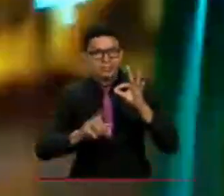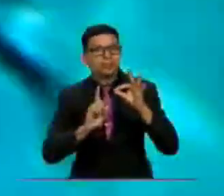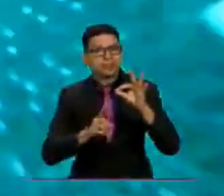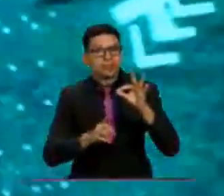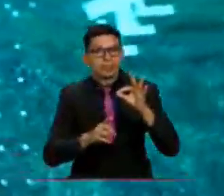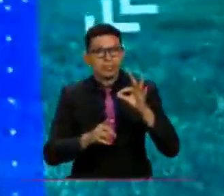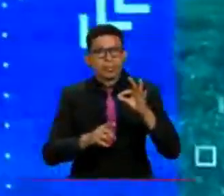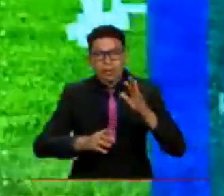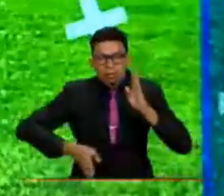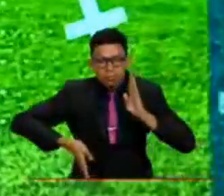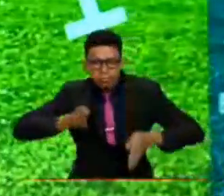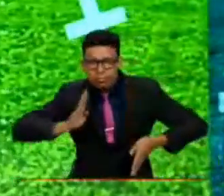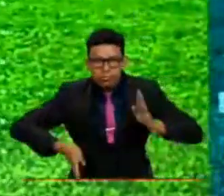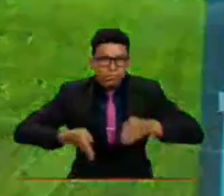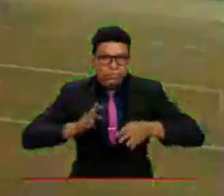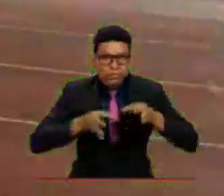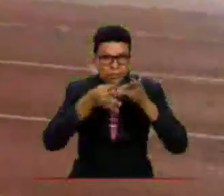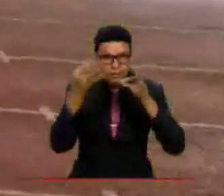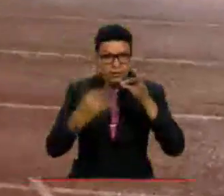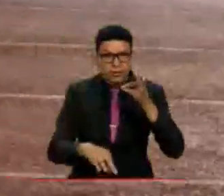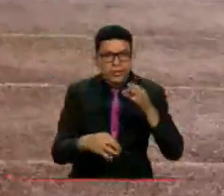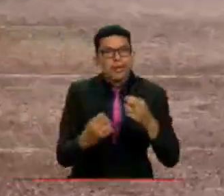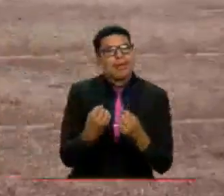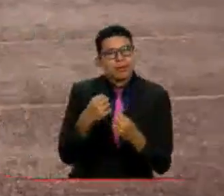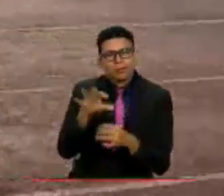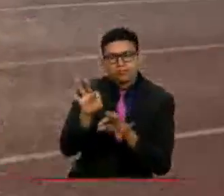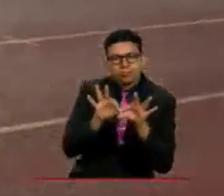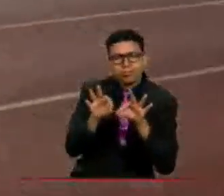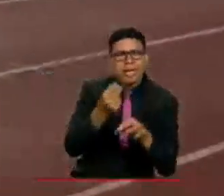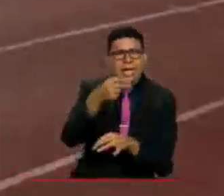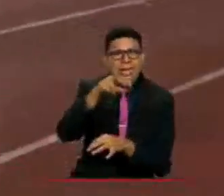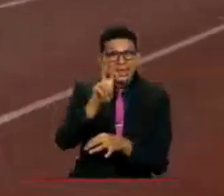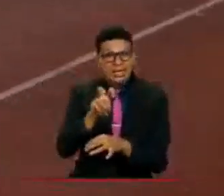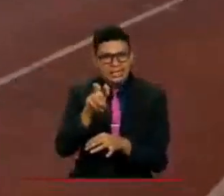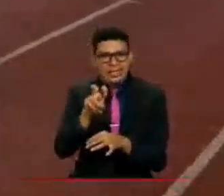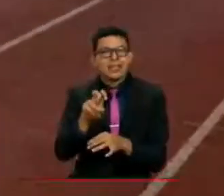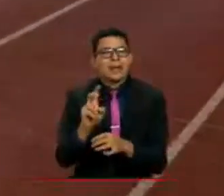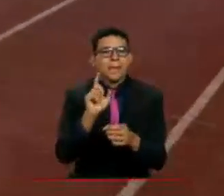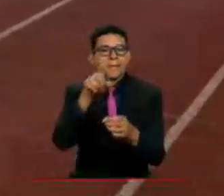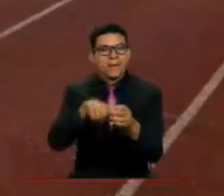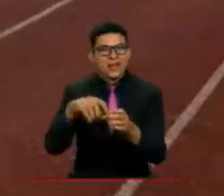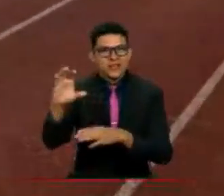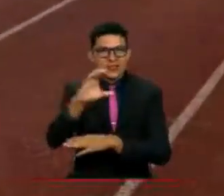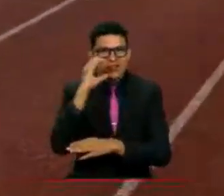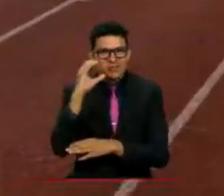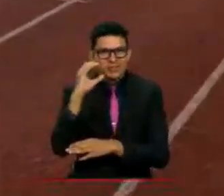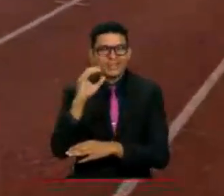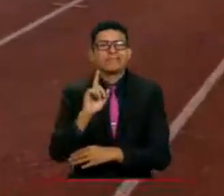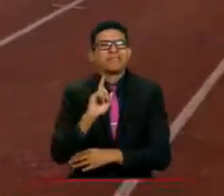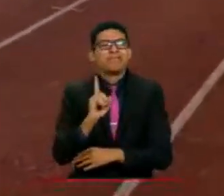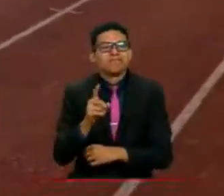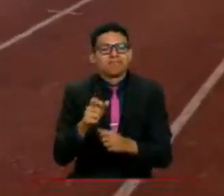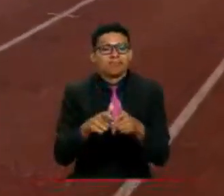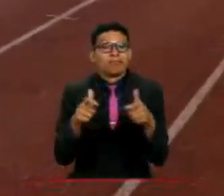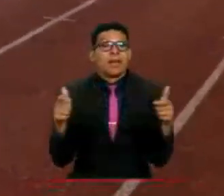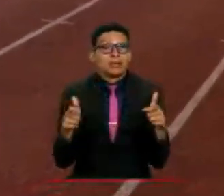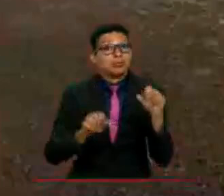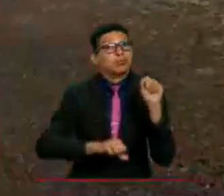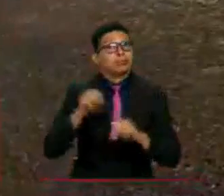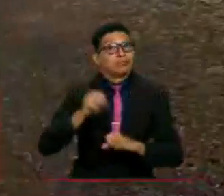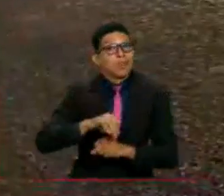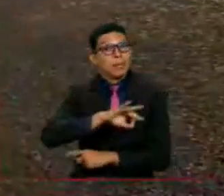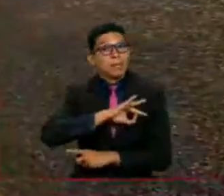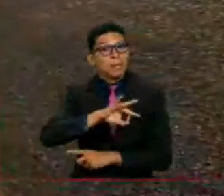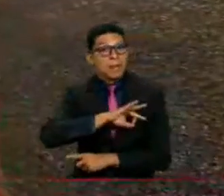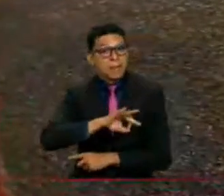el paraatletismo, el departamento aportó 17 deportistas para estas competencias, muchos de ellos con alta posibilidad de